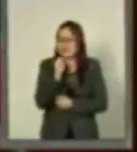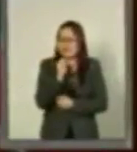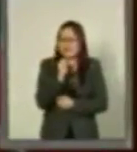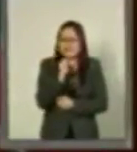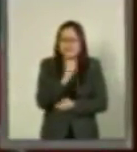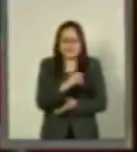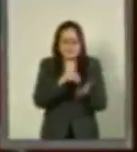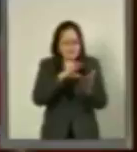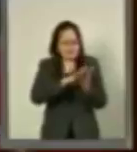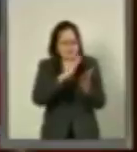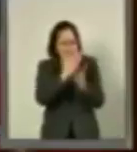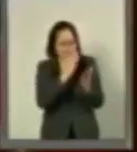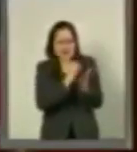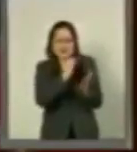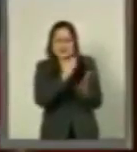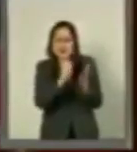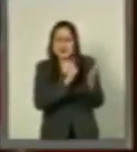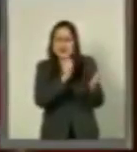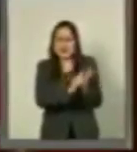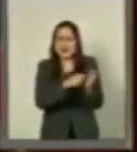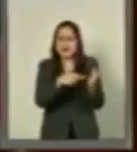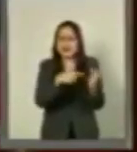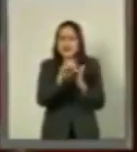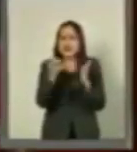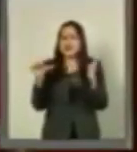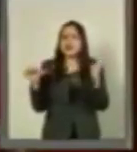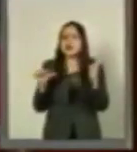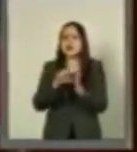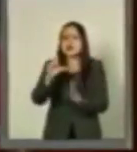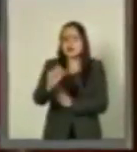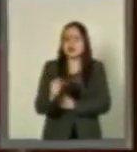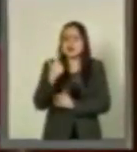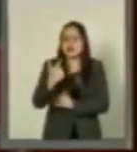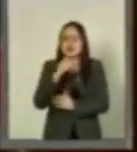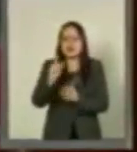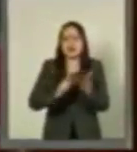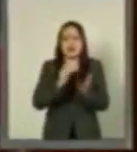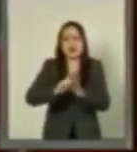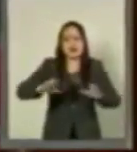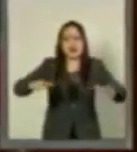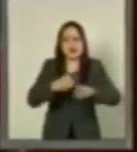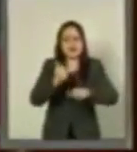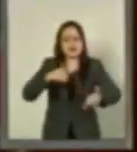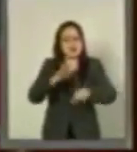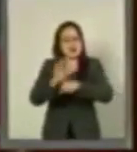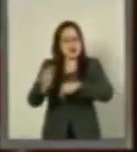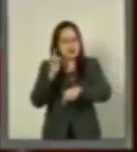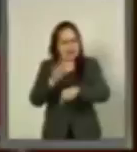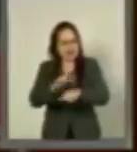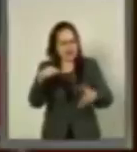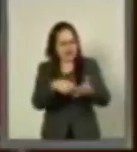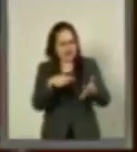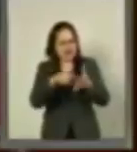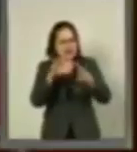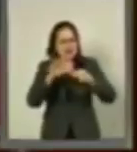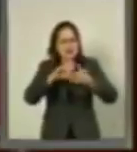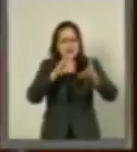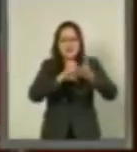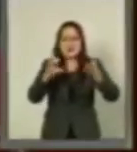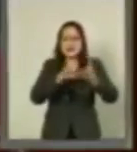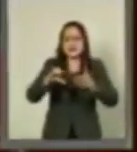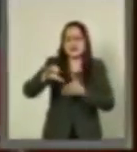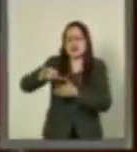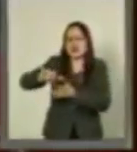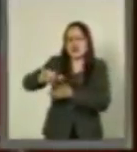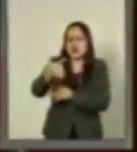Así está inscrito el artículo 27 de la Ley Orgánica de la Administración Pública Federal, en su fracción